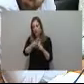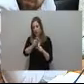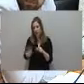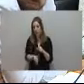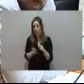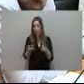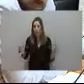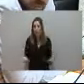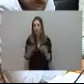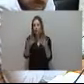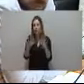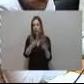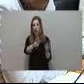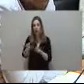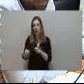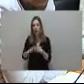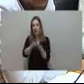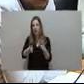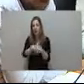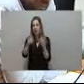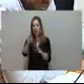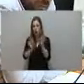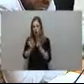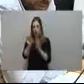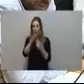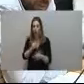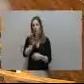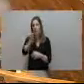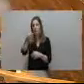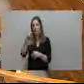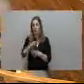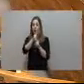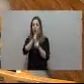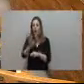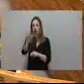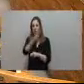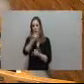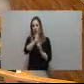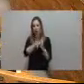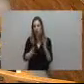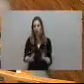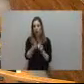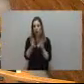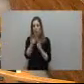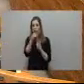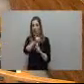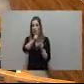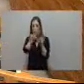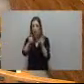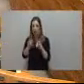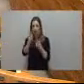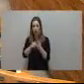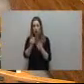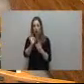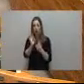su volumen de compra, hablamos de un 16% actualmente del PIB en la Unión Europea, para imponer cláusulas sociales a las empresas contratadas u optar